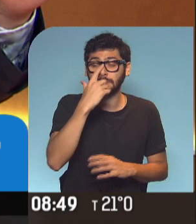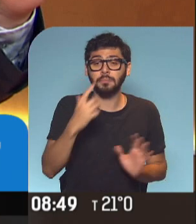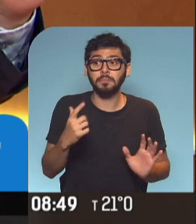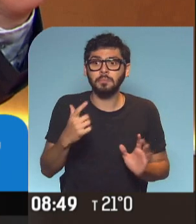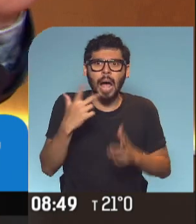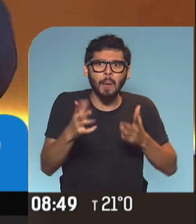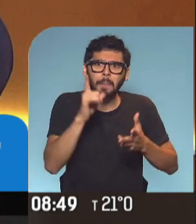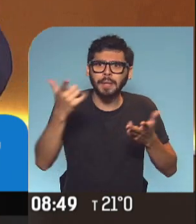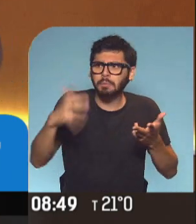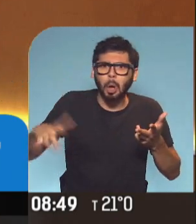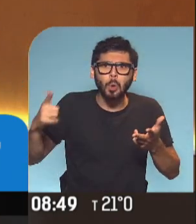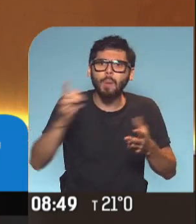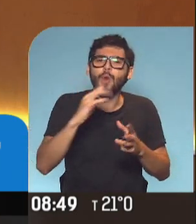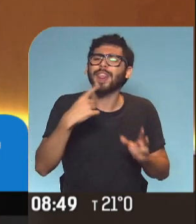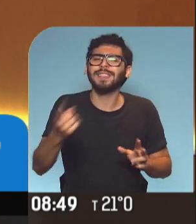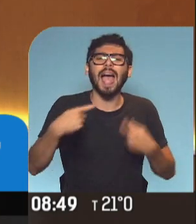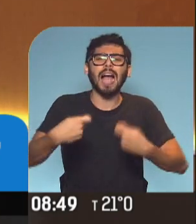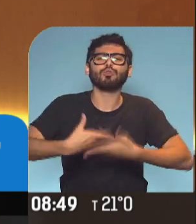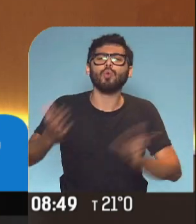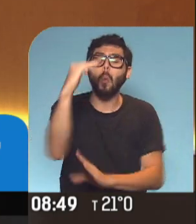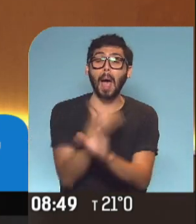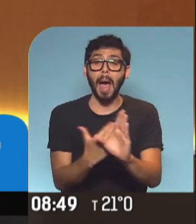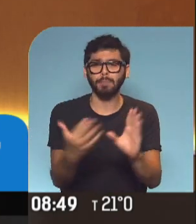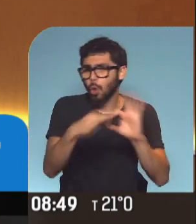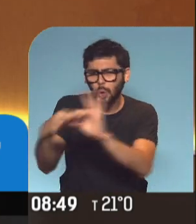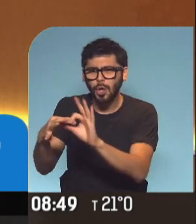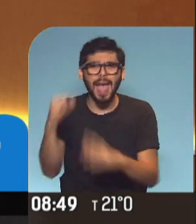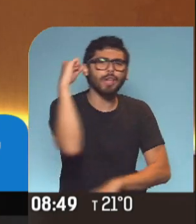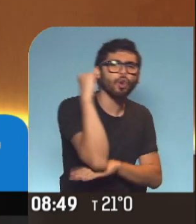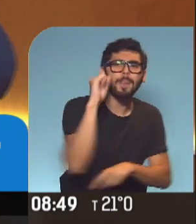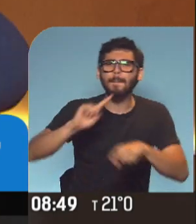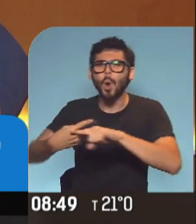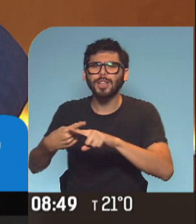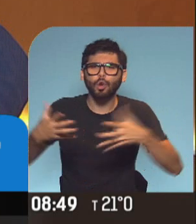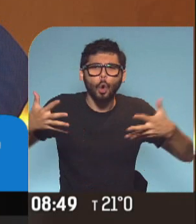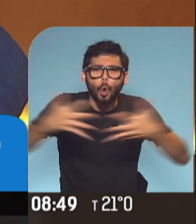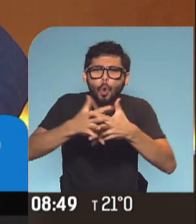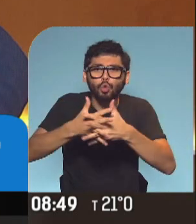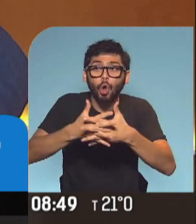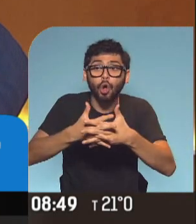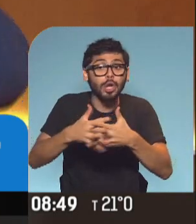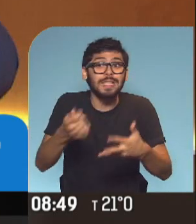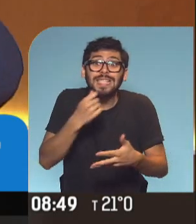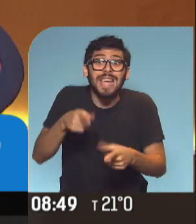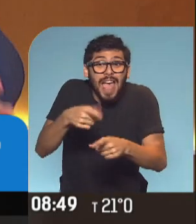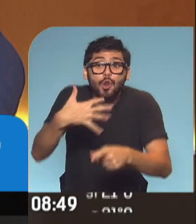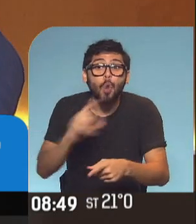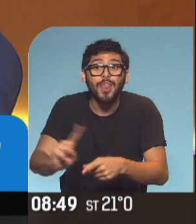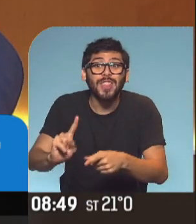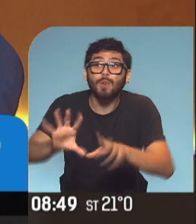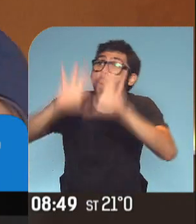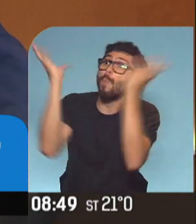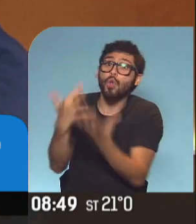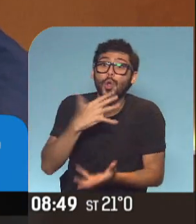sociales respecto es economía política la economía y la política van de la mano quien entiende esto no entiende en el país donde vivimos el mundo donde vivimos